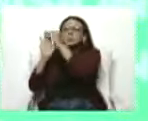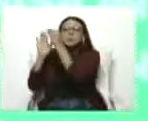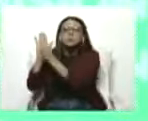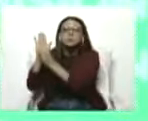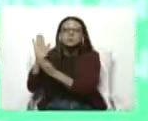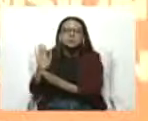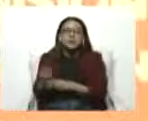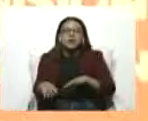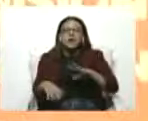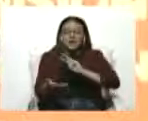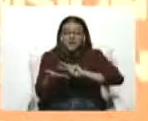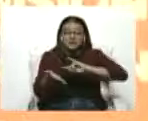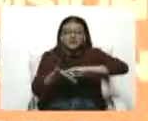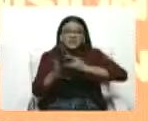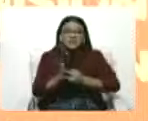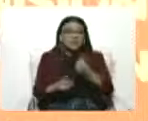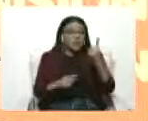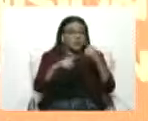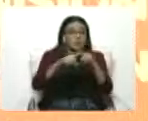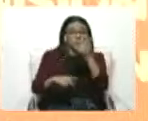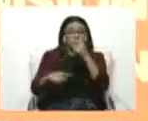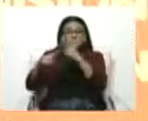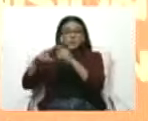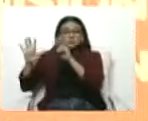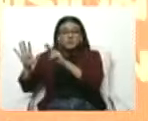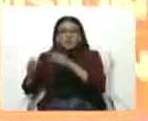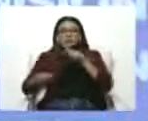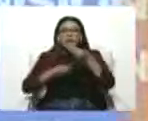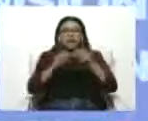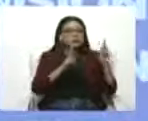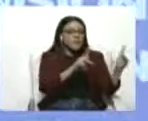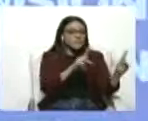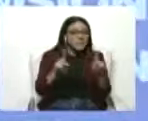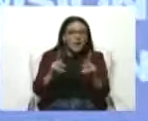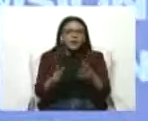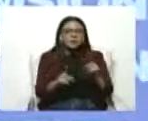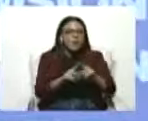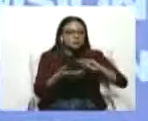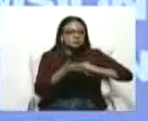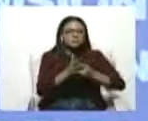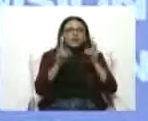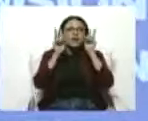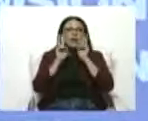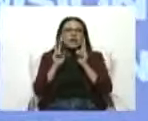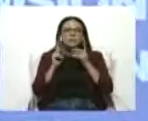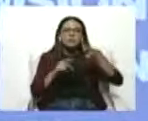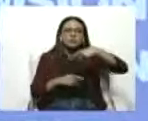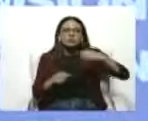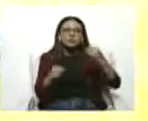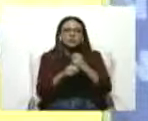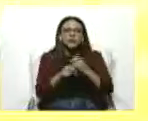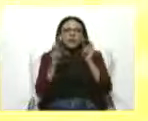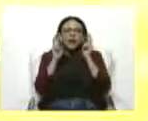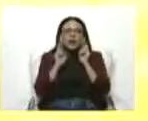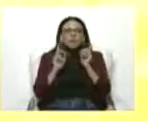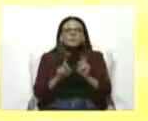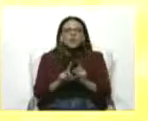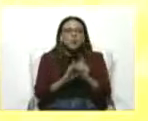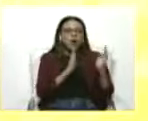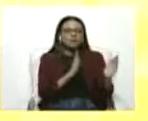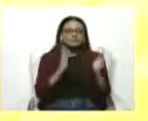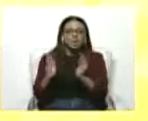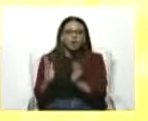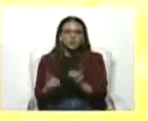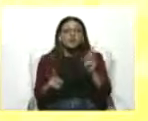estructura 1x10x7 tiene su método organizativo y de esta misma manera realizará su registro. Se